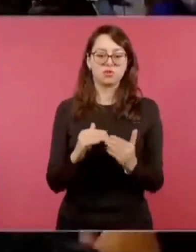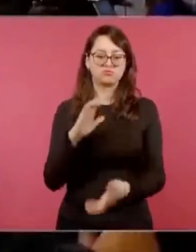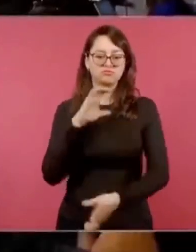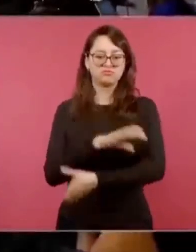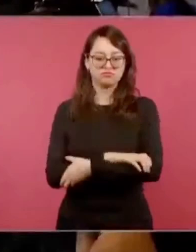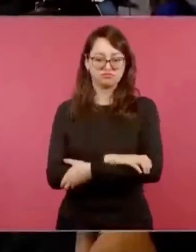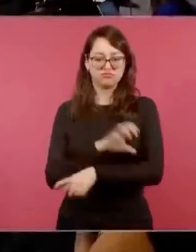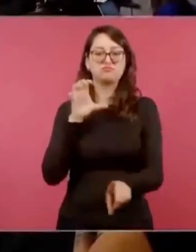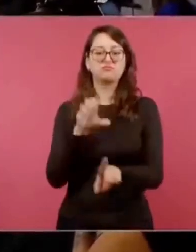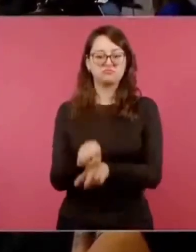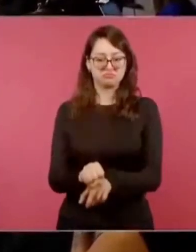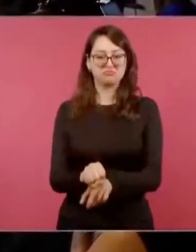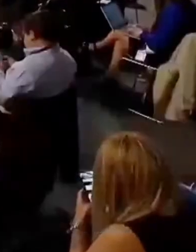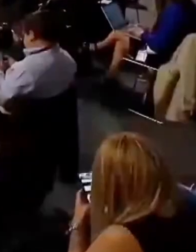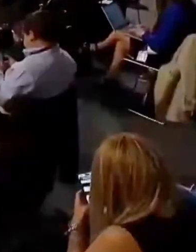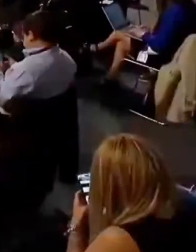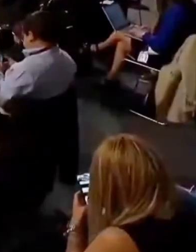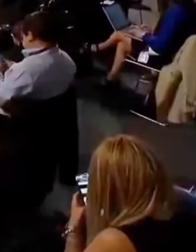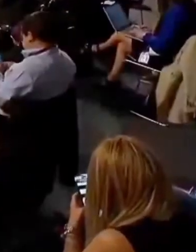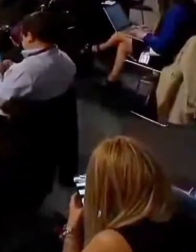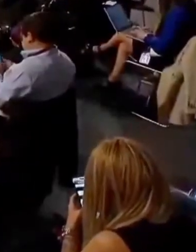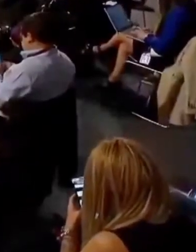fraterna.